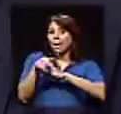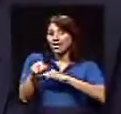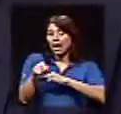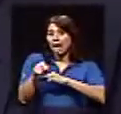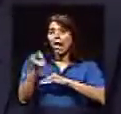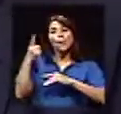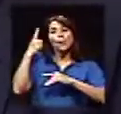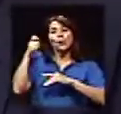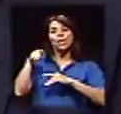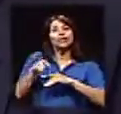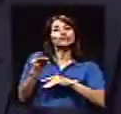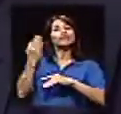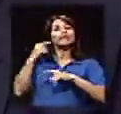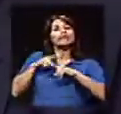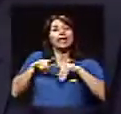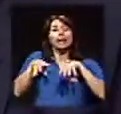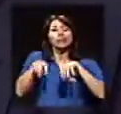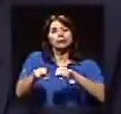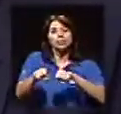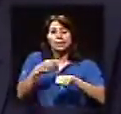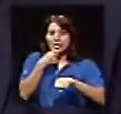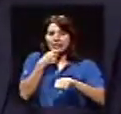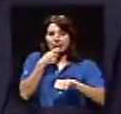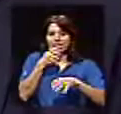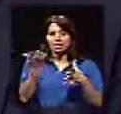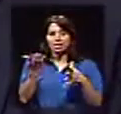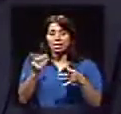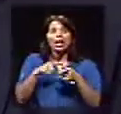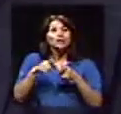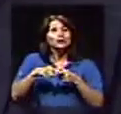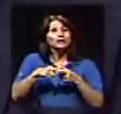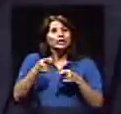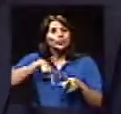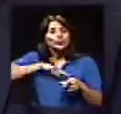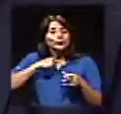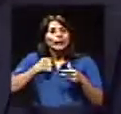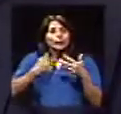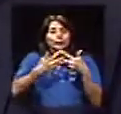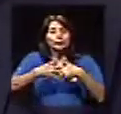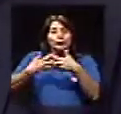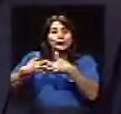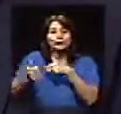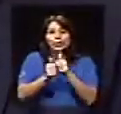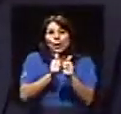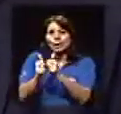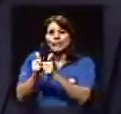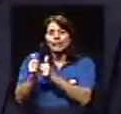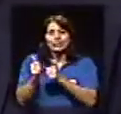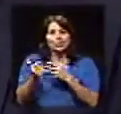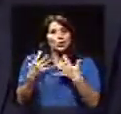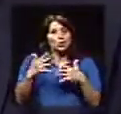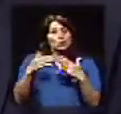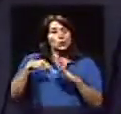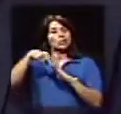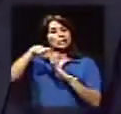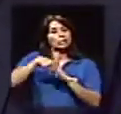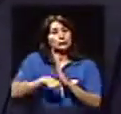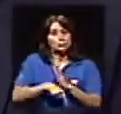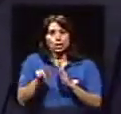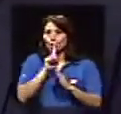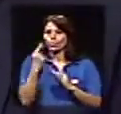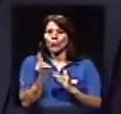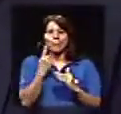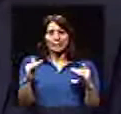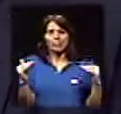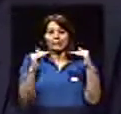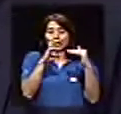excolonias británicas como Jamaica. Entonces nuestra competencia trasciende los mercados o las condiciones costarricenses.